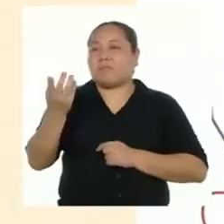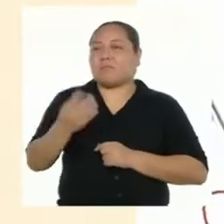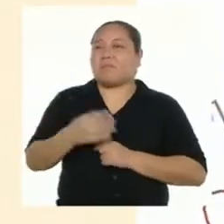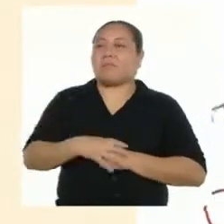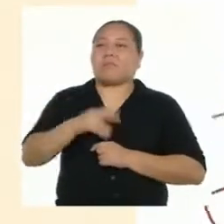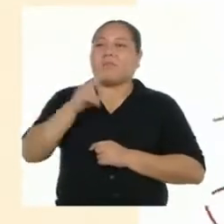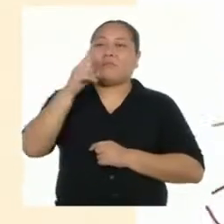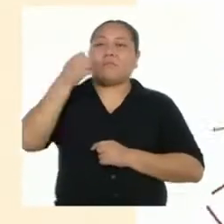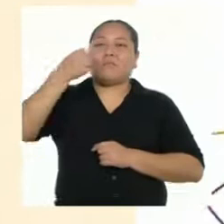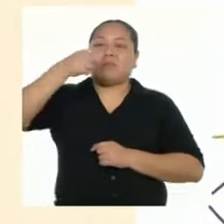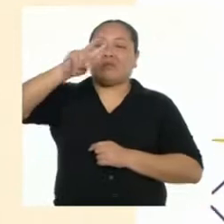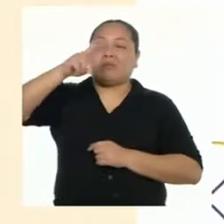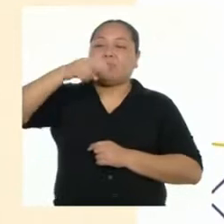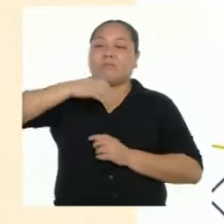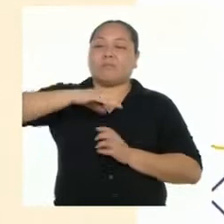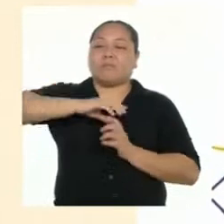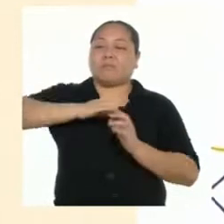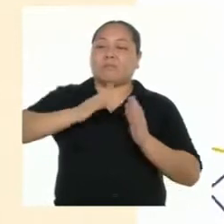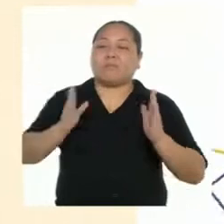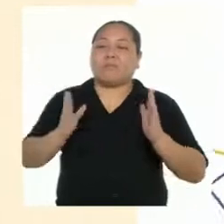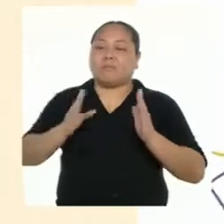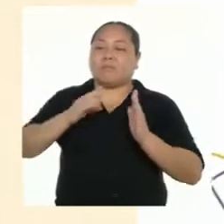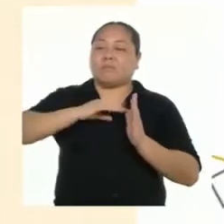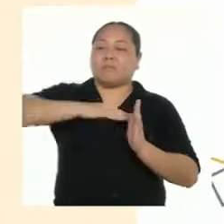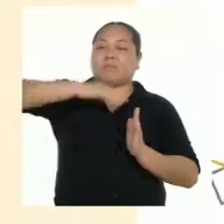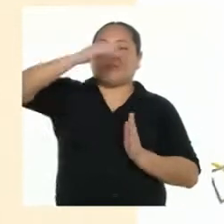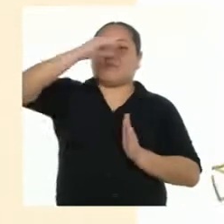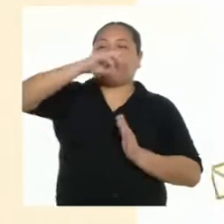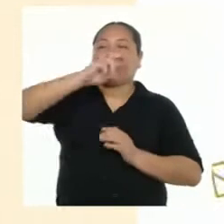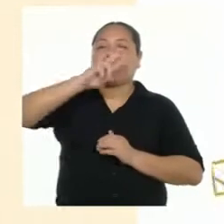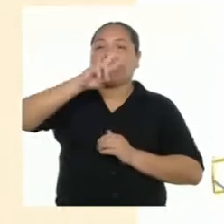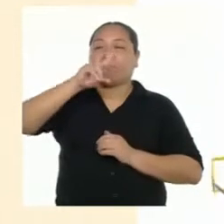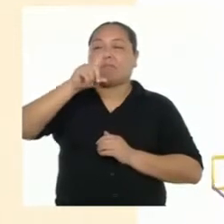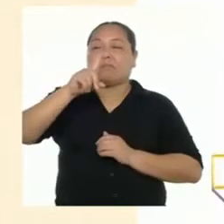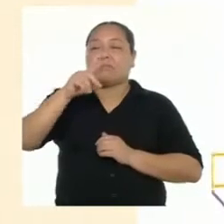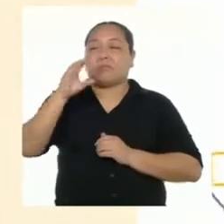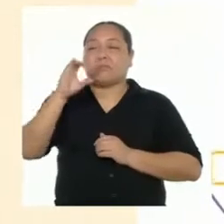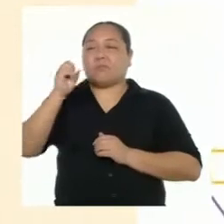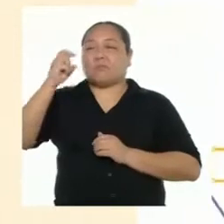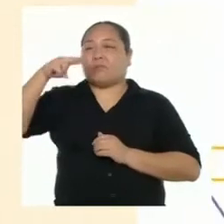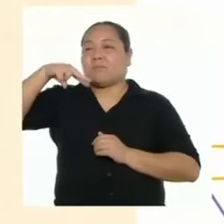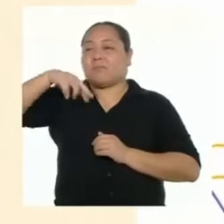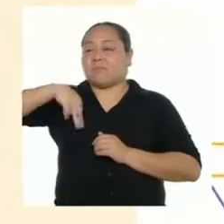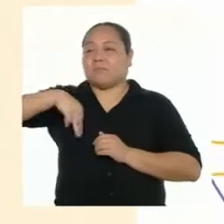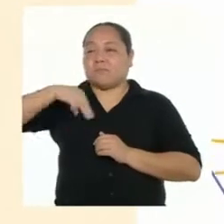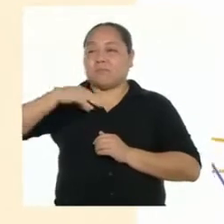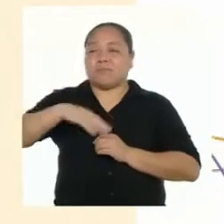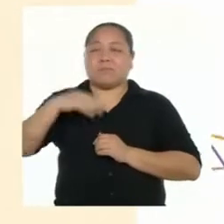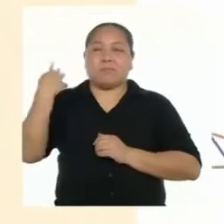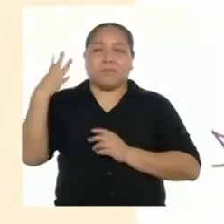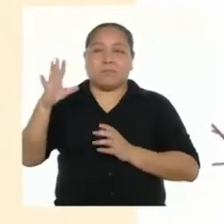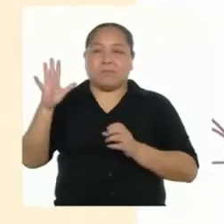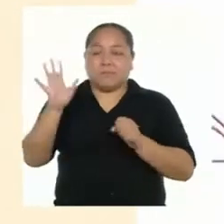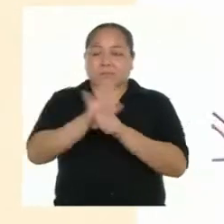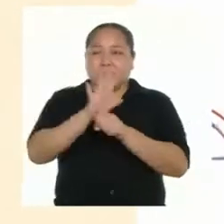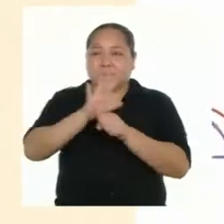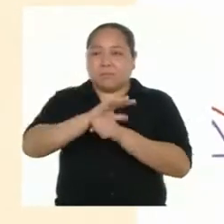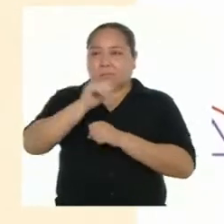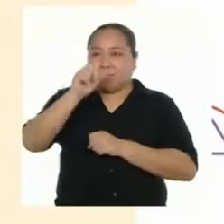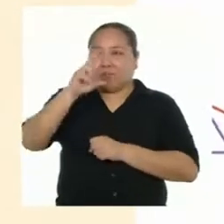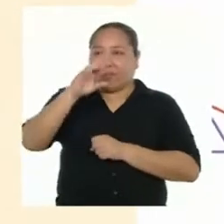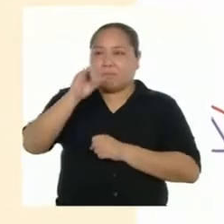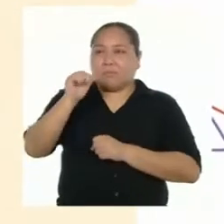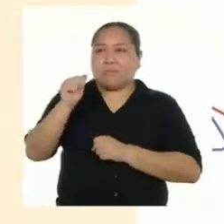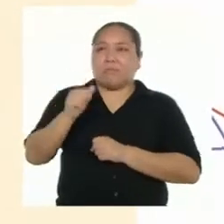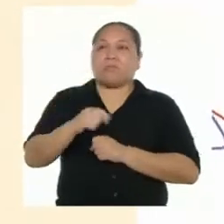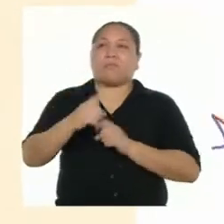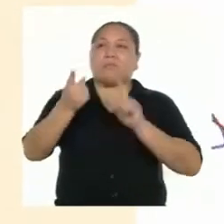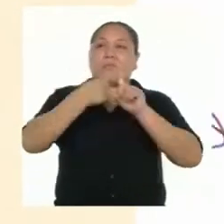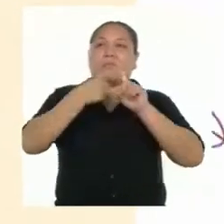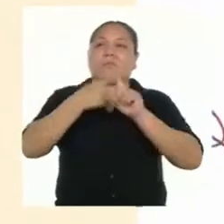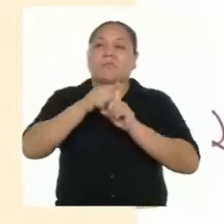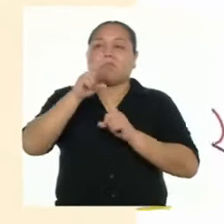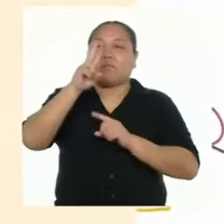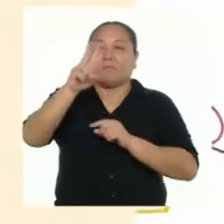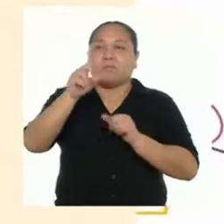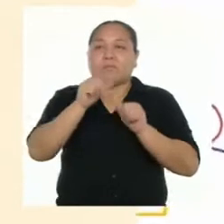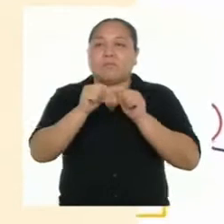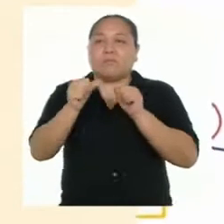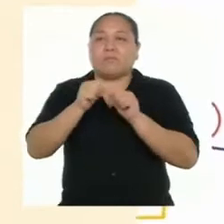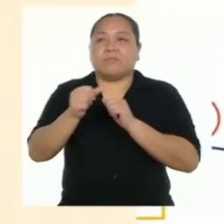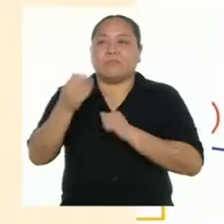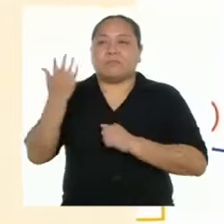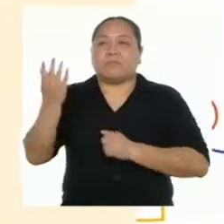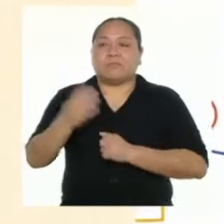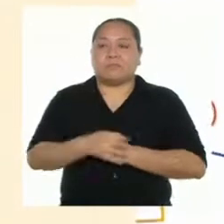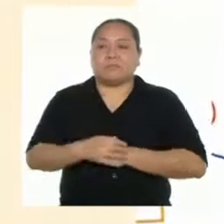caso tenemos 12 centímetros de ancho y 21 centímetros de largo. Como ya mencionamos, el área total consiste en la multiplicación de estos dos